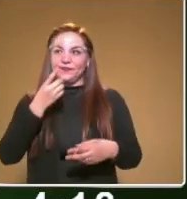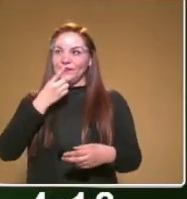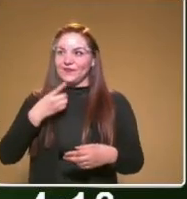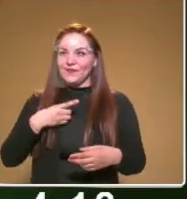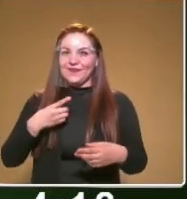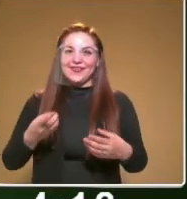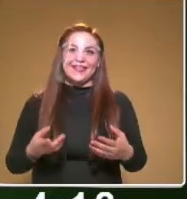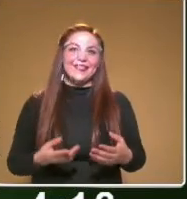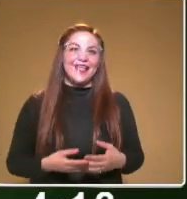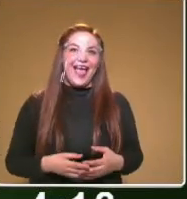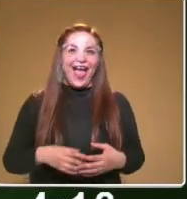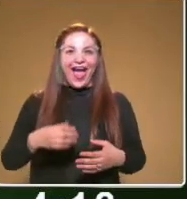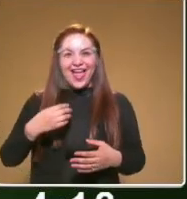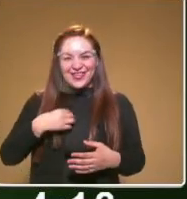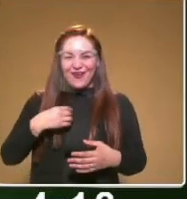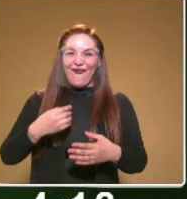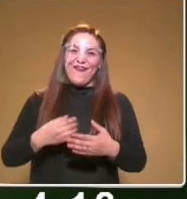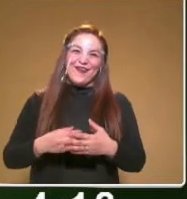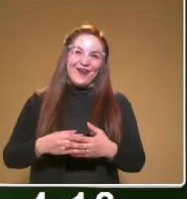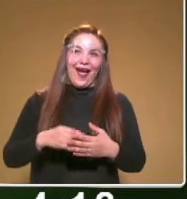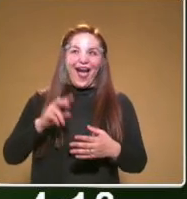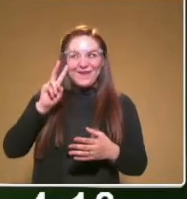muchos años. No, no tanto, tengo poquitos.